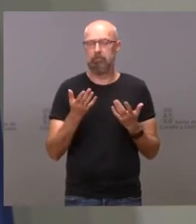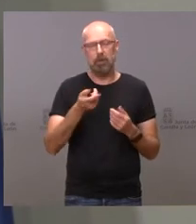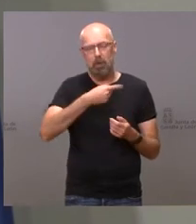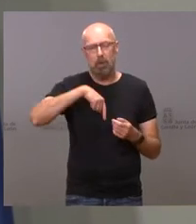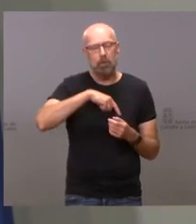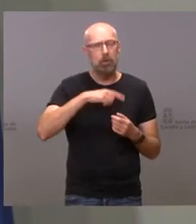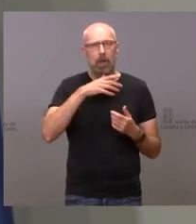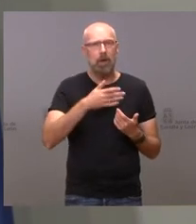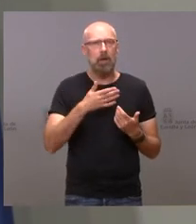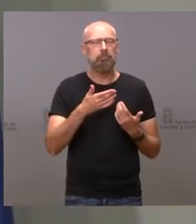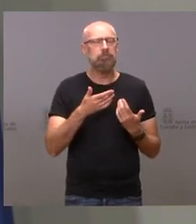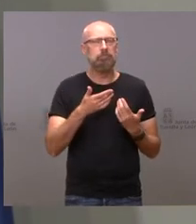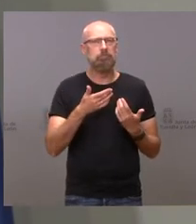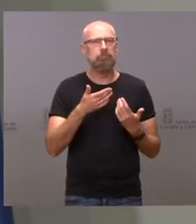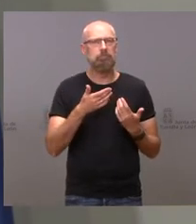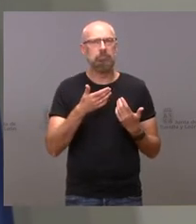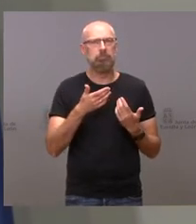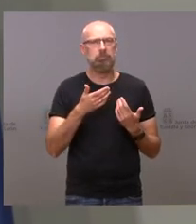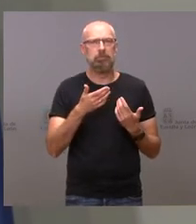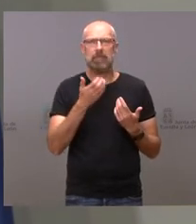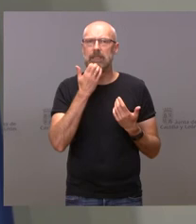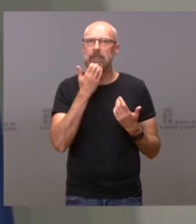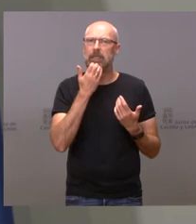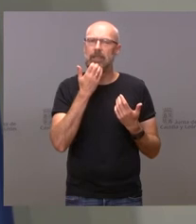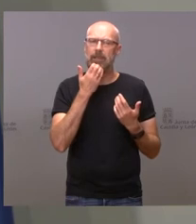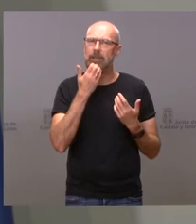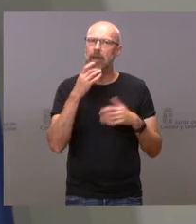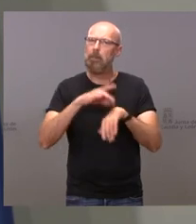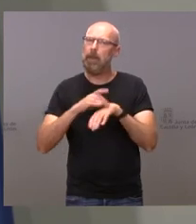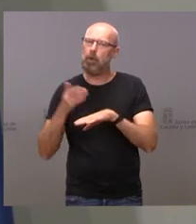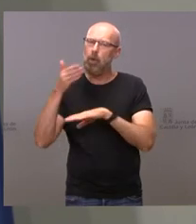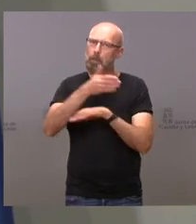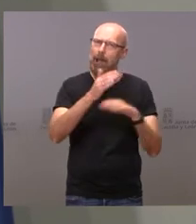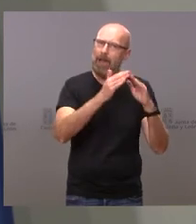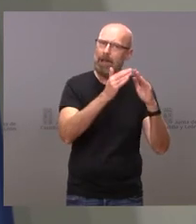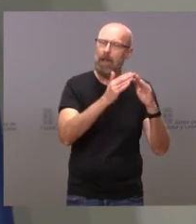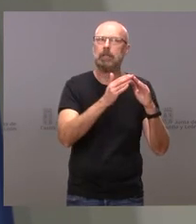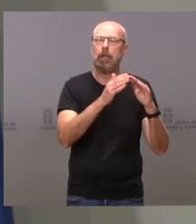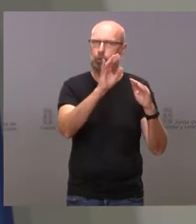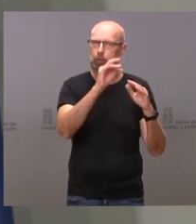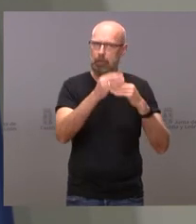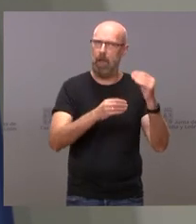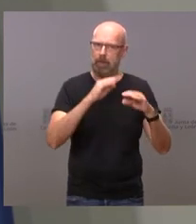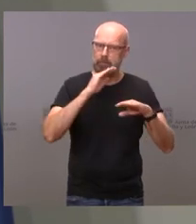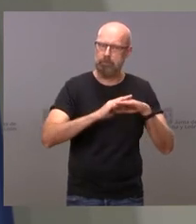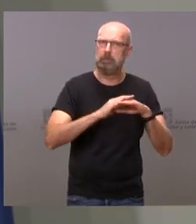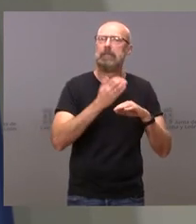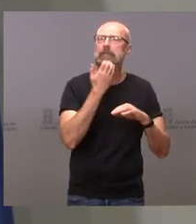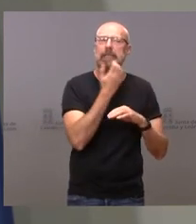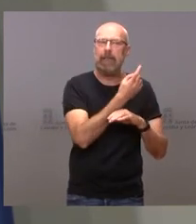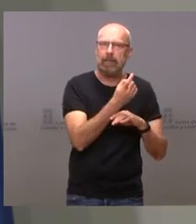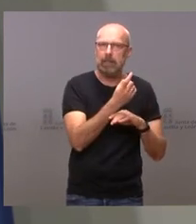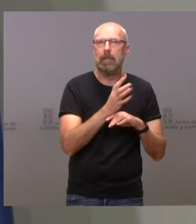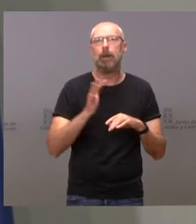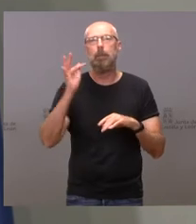acudir naturalmente a la atención domiciliaria siempre que sea preciso y a los consultorios siempre que haya cita previa con